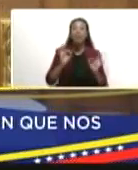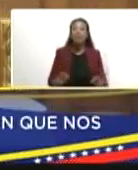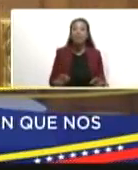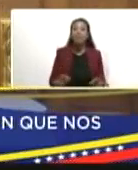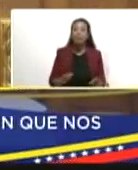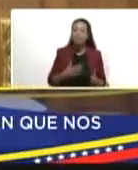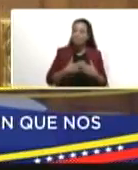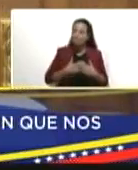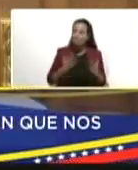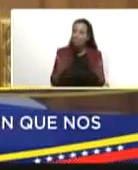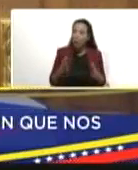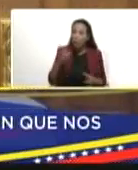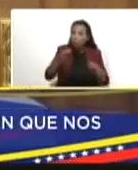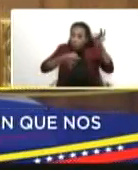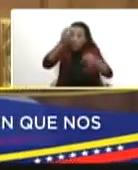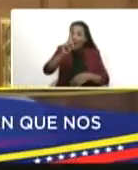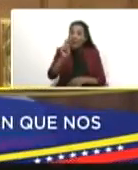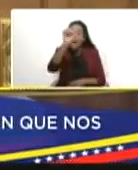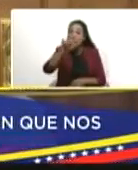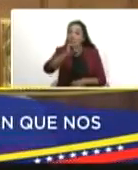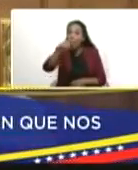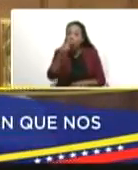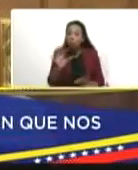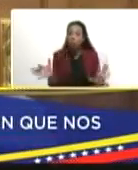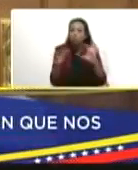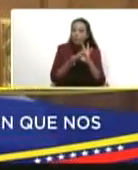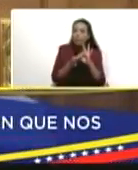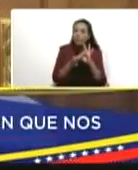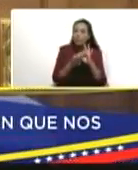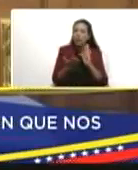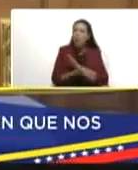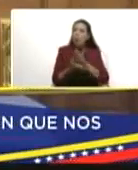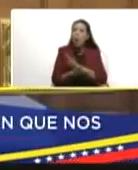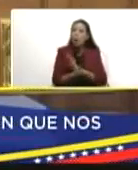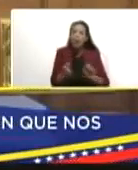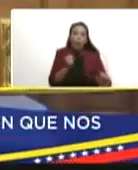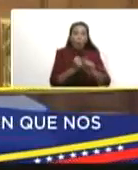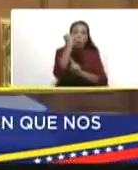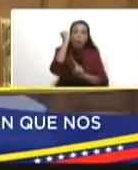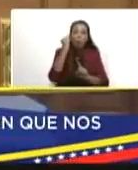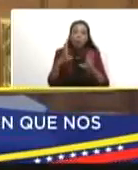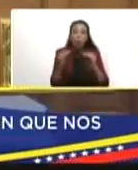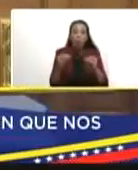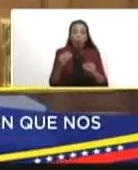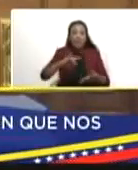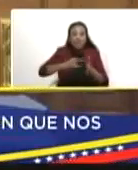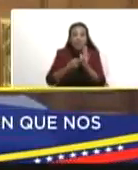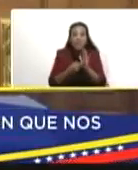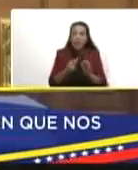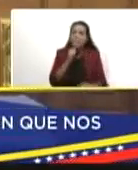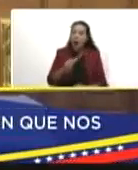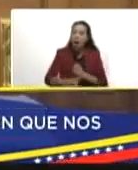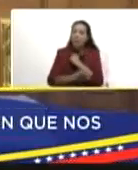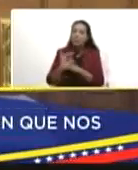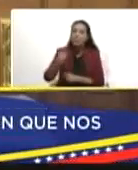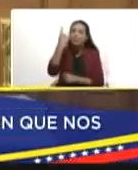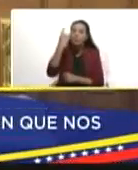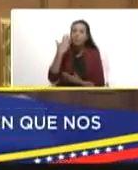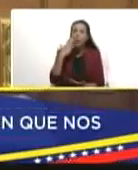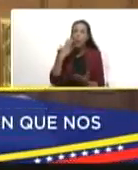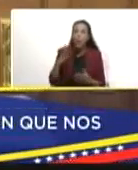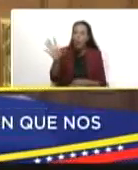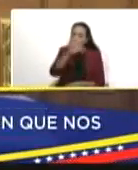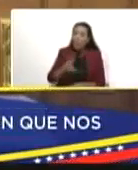político judicial contra todo lo que significa traición a